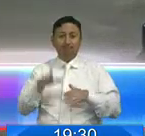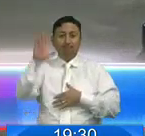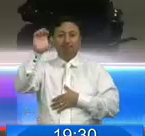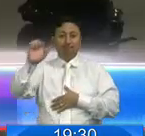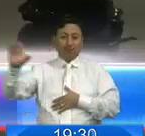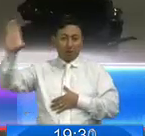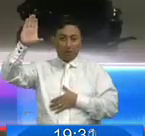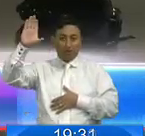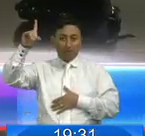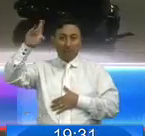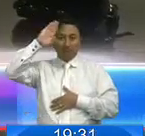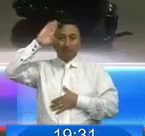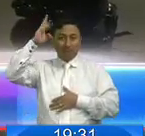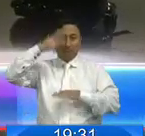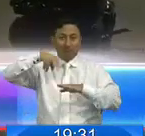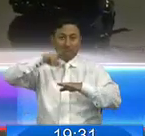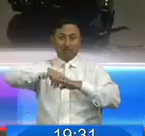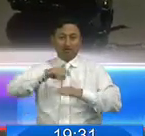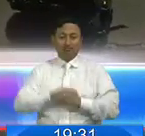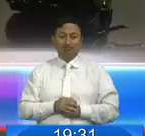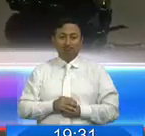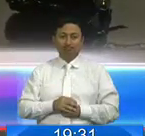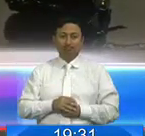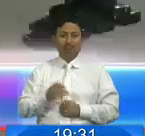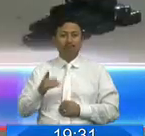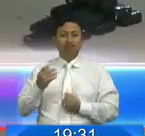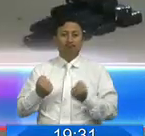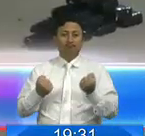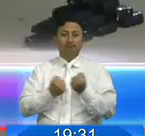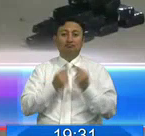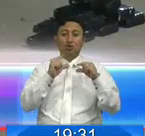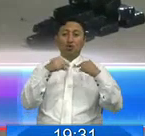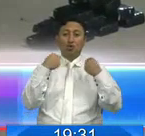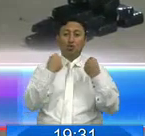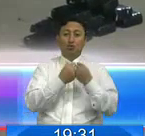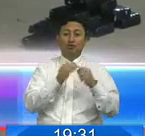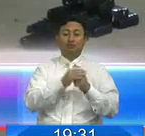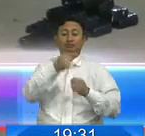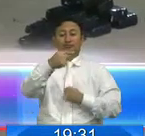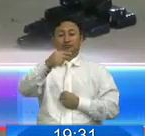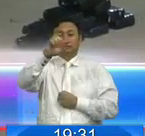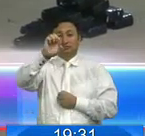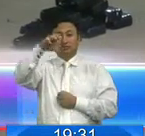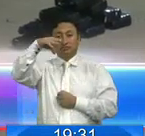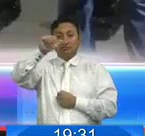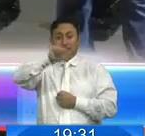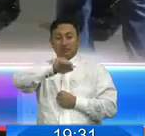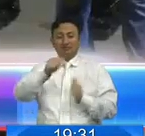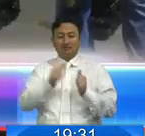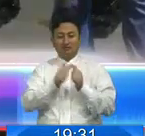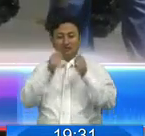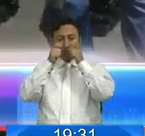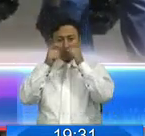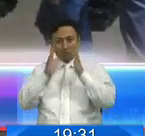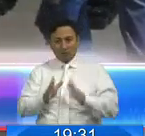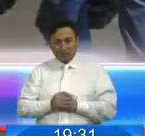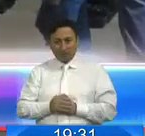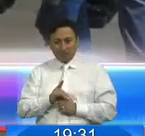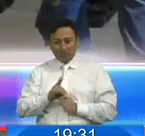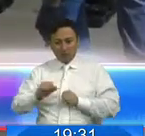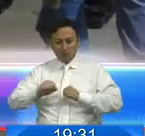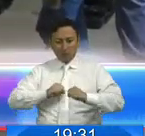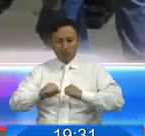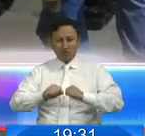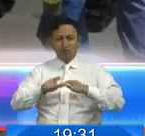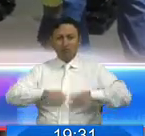europea de la Policía Nacional, quienes, apoyados por el Grupo Táctico GEMA y Fiscalía, ejecutaron un operativo